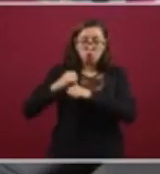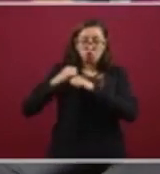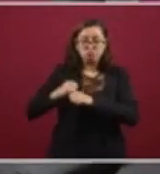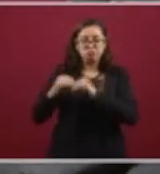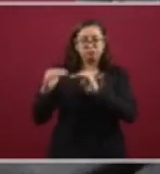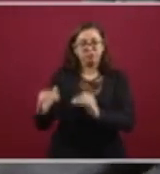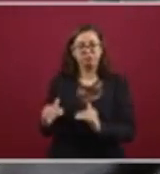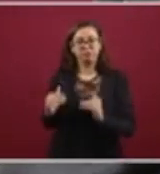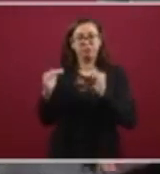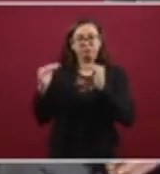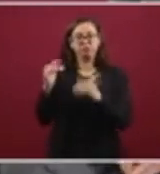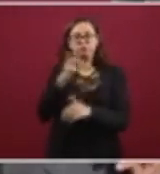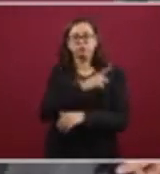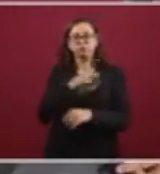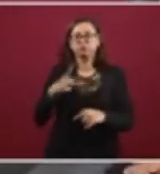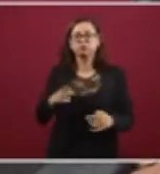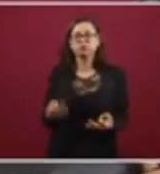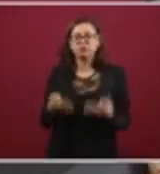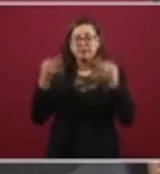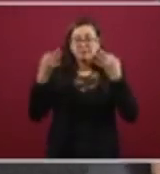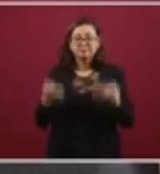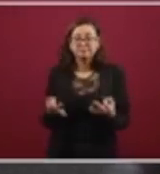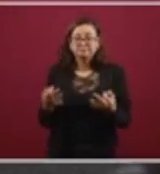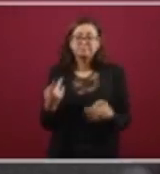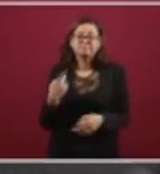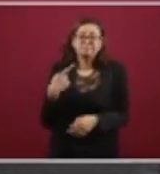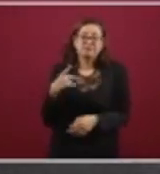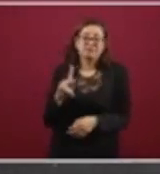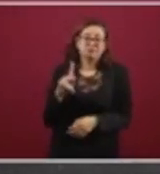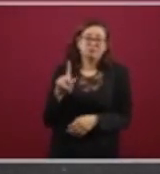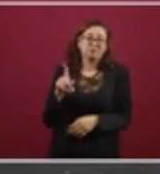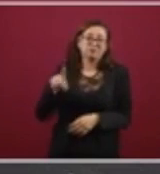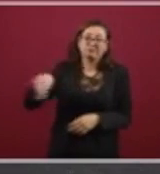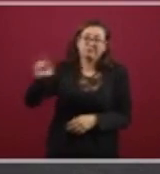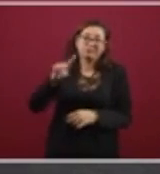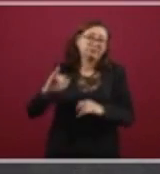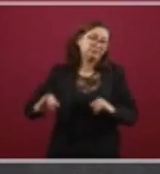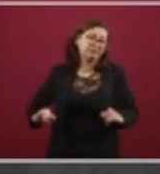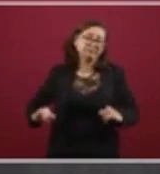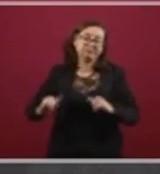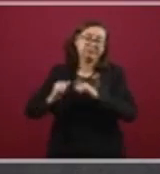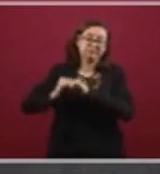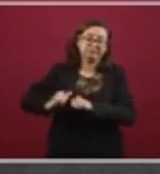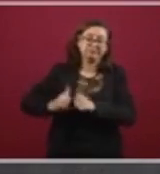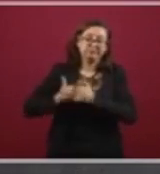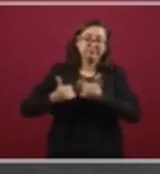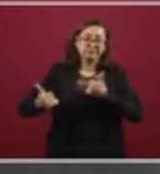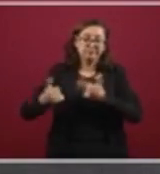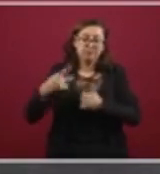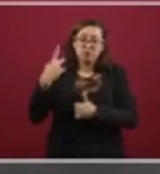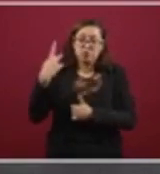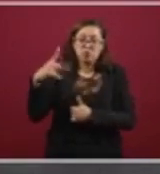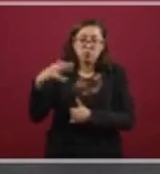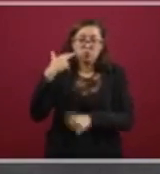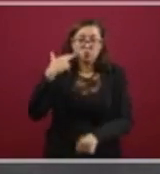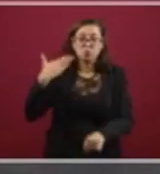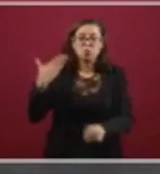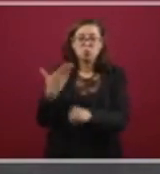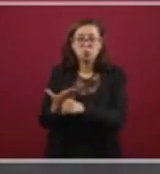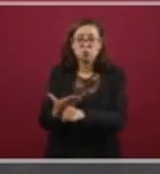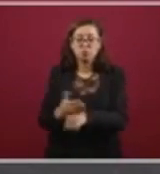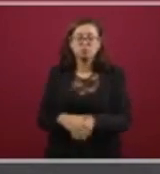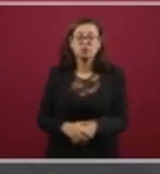las circunstancias, pero eso les corresponde a ellos. Le tengo confianza